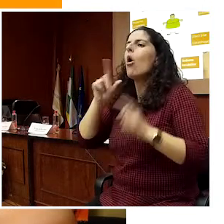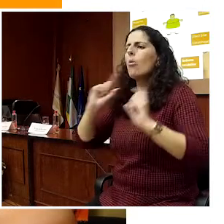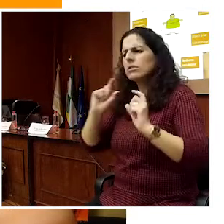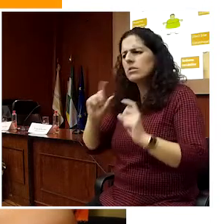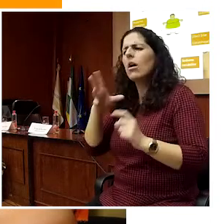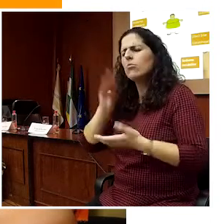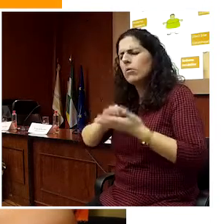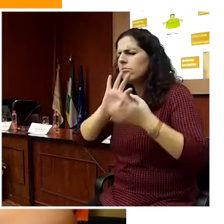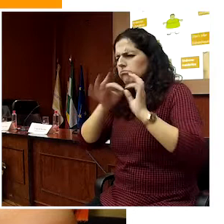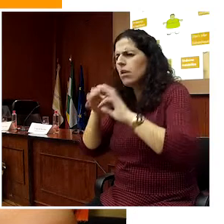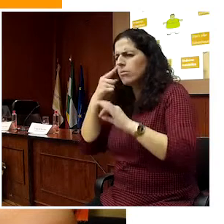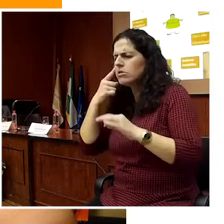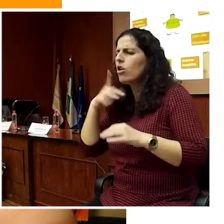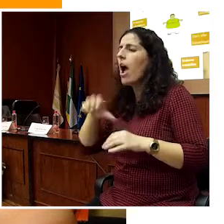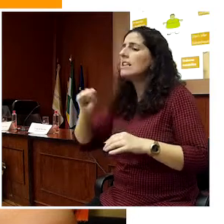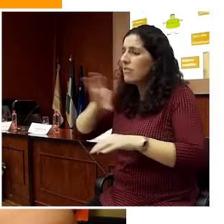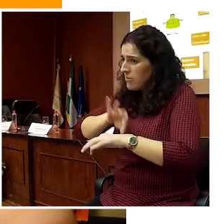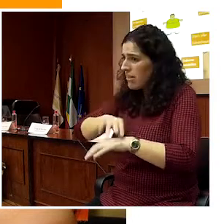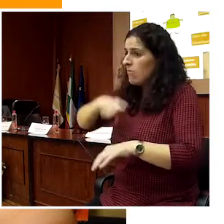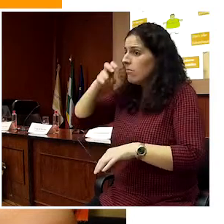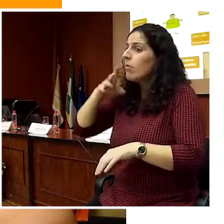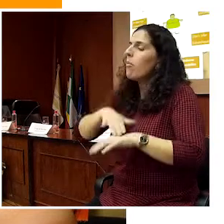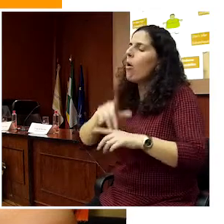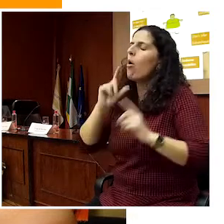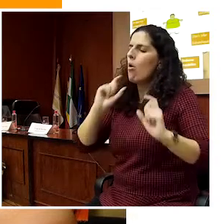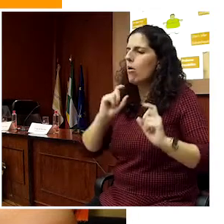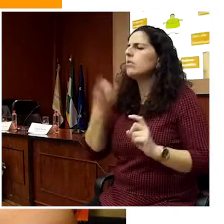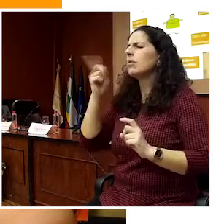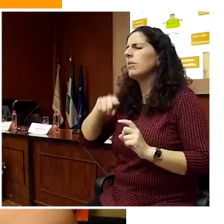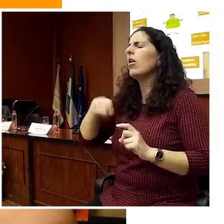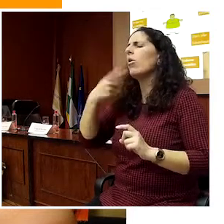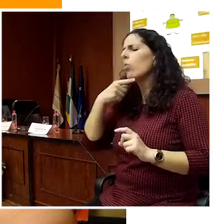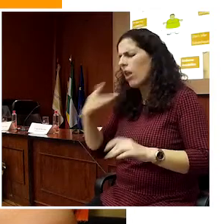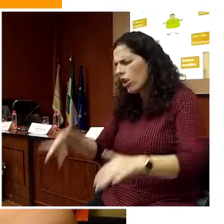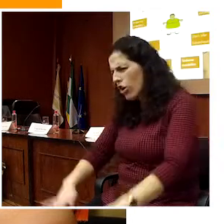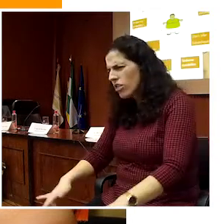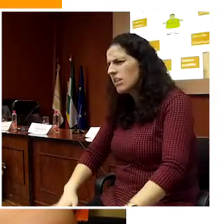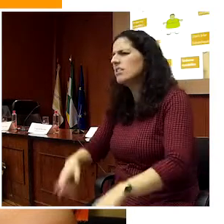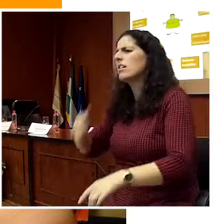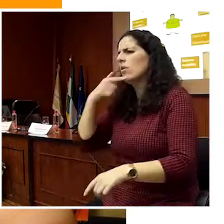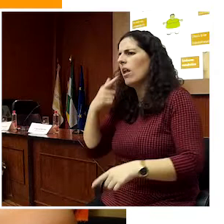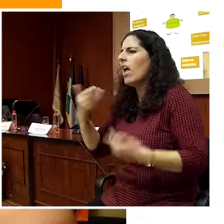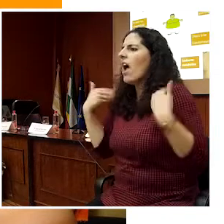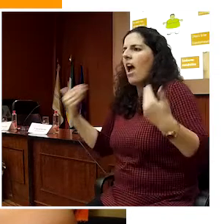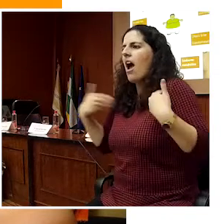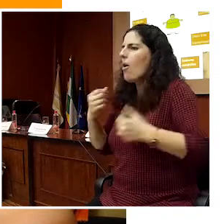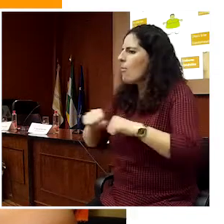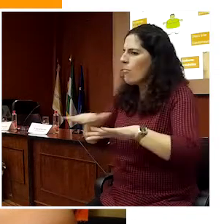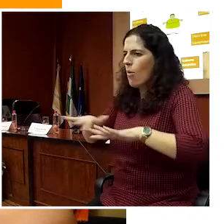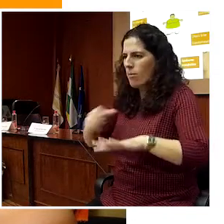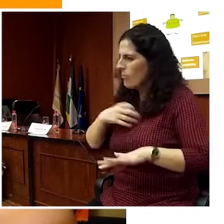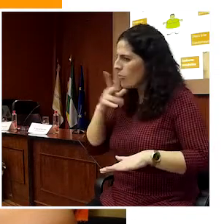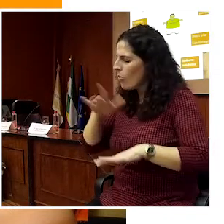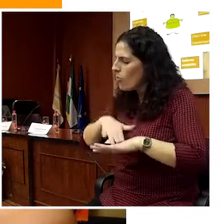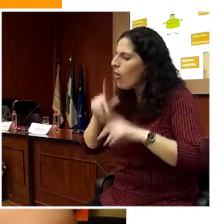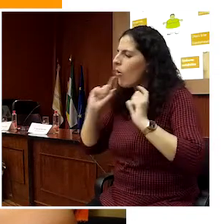después, porque esos niños tienen problemas ortopédicos, les duelen las rodillas, les duelen los tobillos y no pueden hacer actividad física como